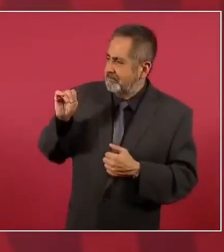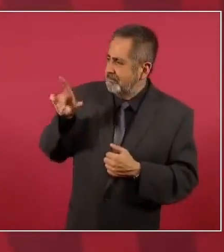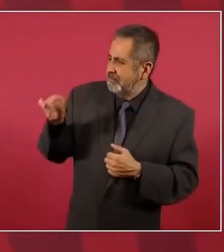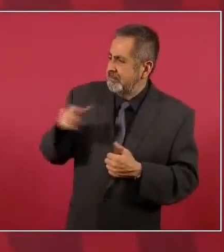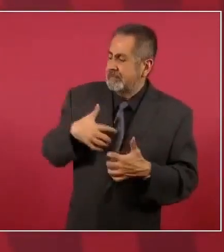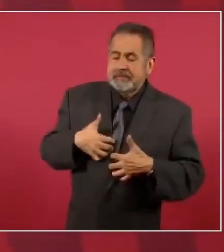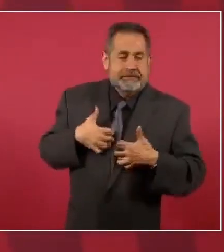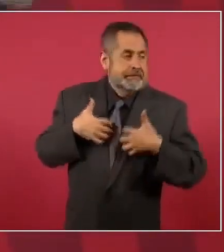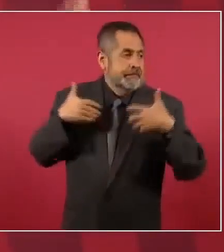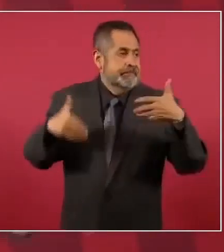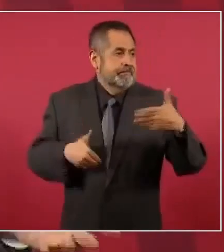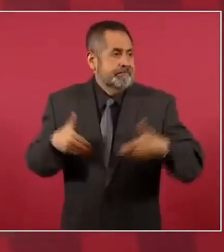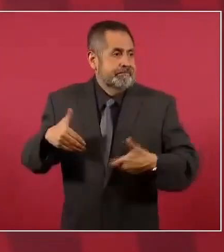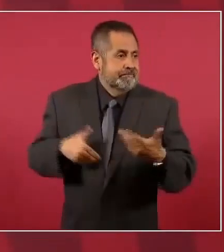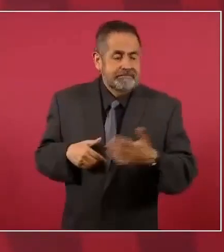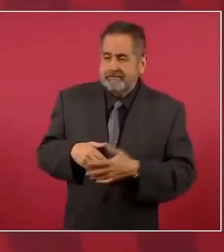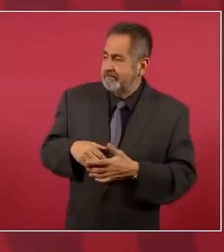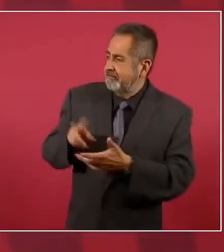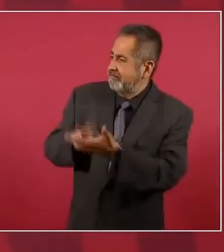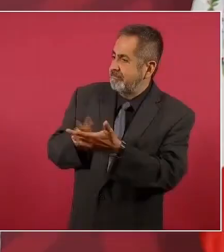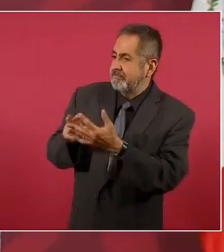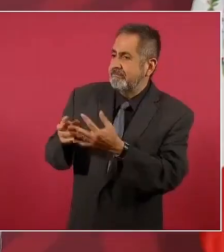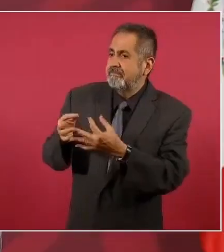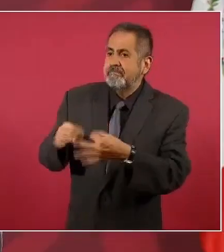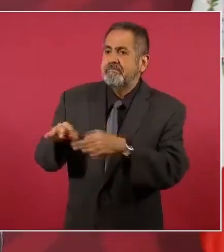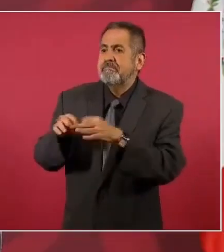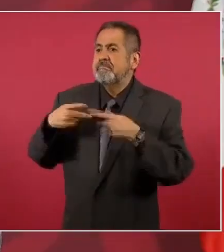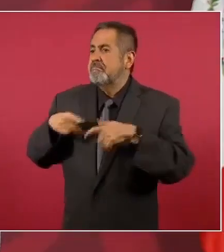relevante ahora lo tenga el pueblo,